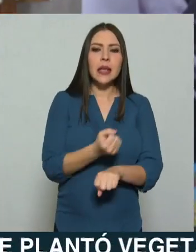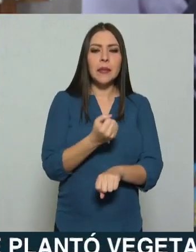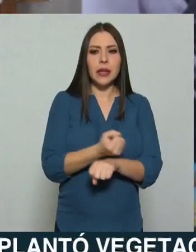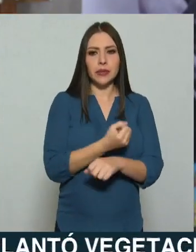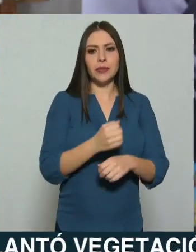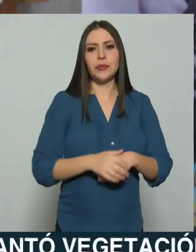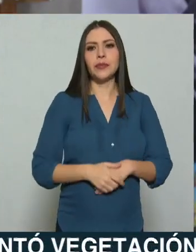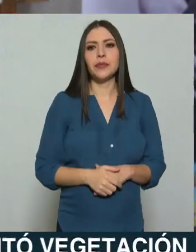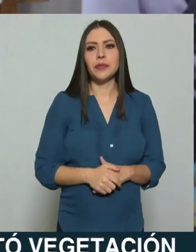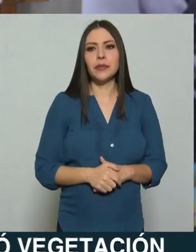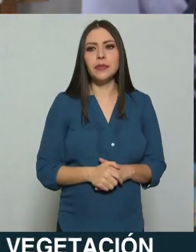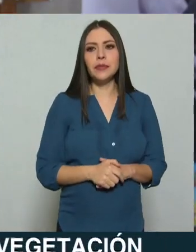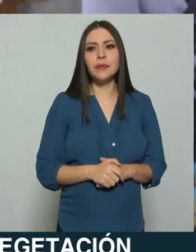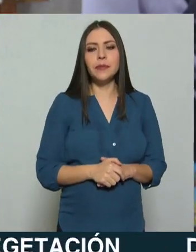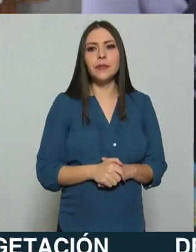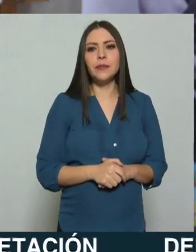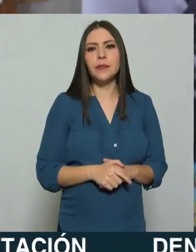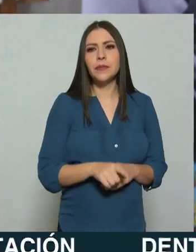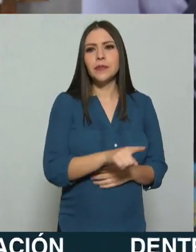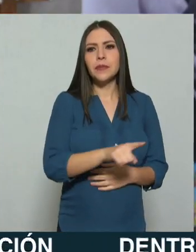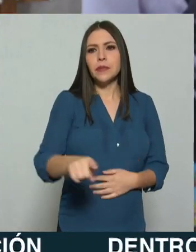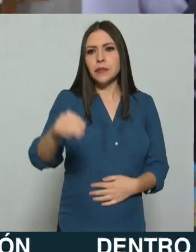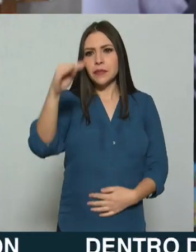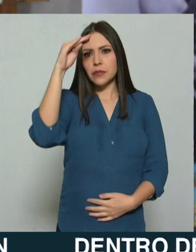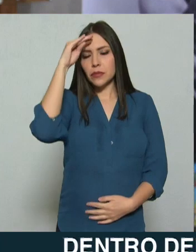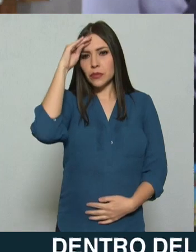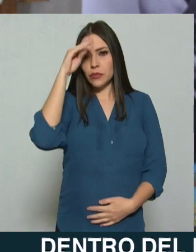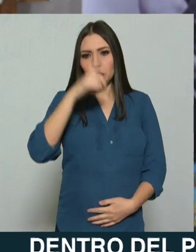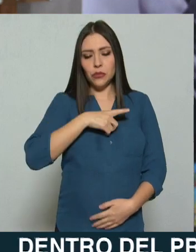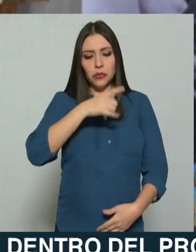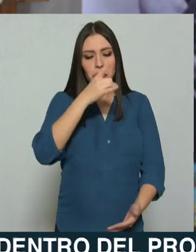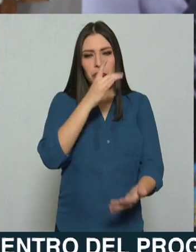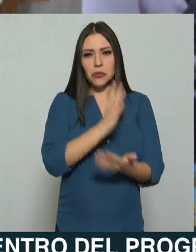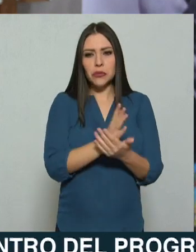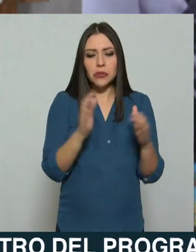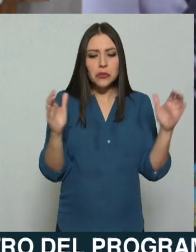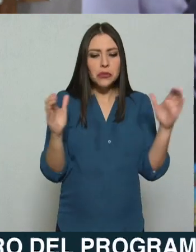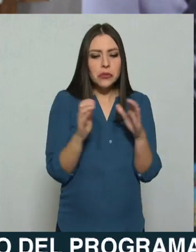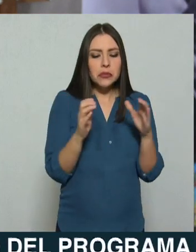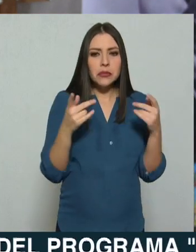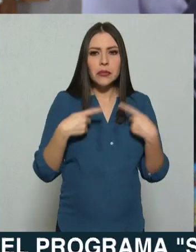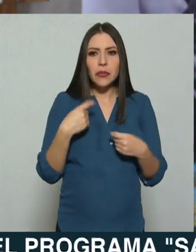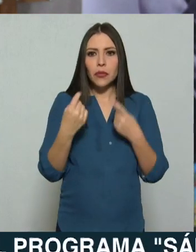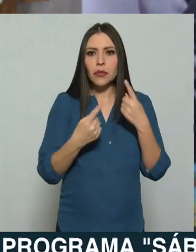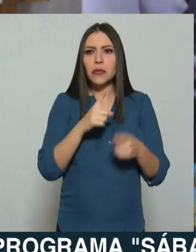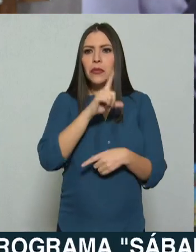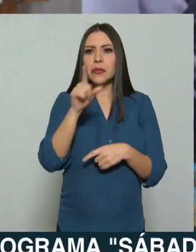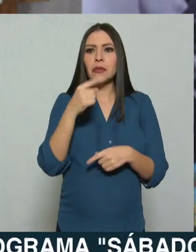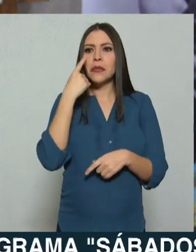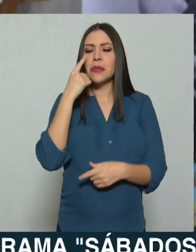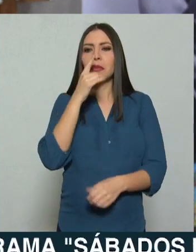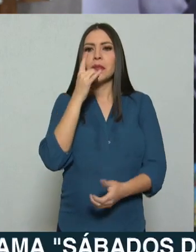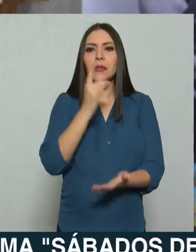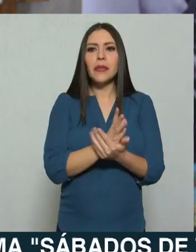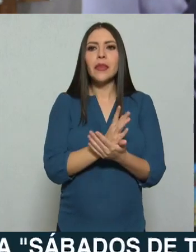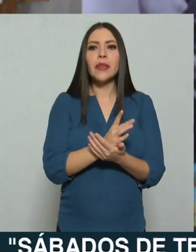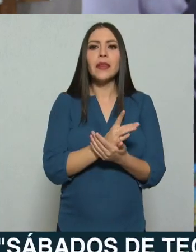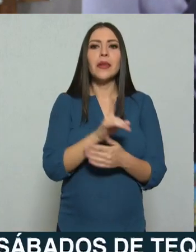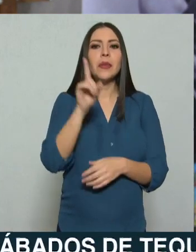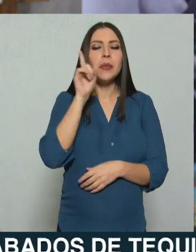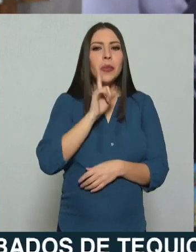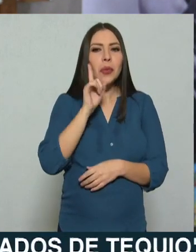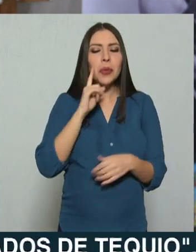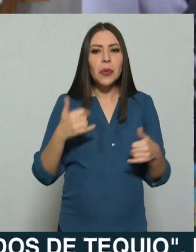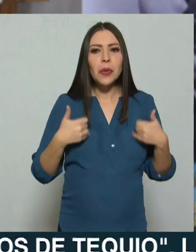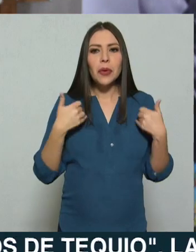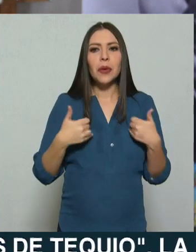pronto pensábamos que iba a ser como muy restringido nuestro mercado, pero después nos dimos cuenta de que es chavitas, rockers, no